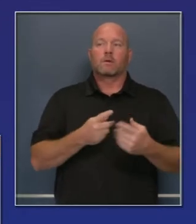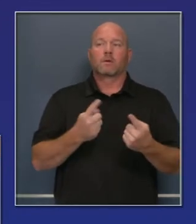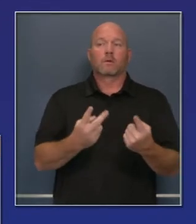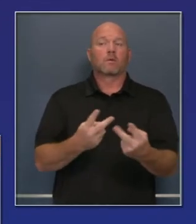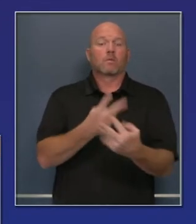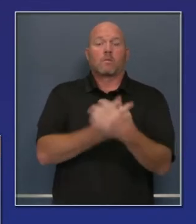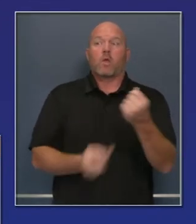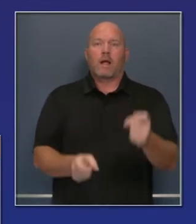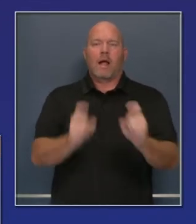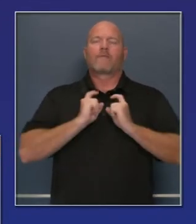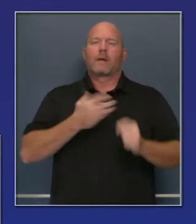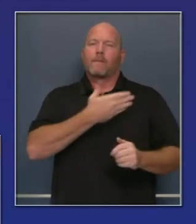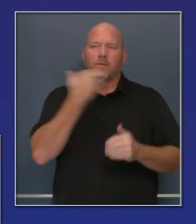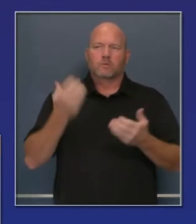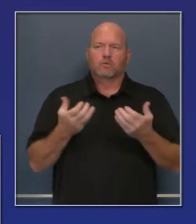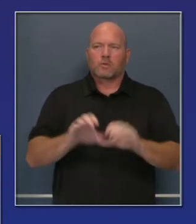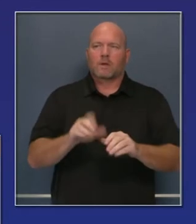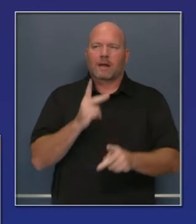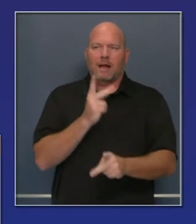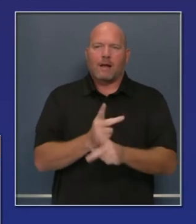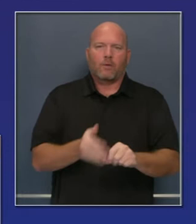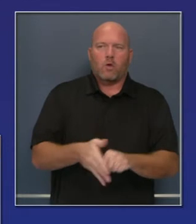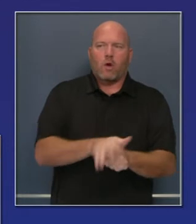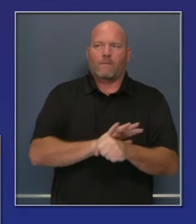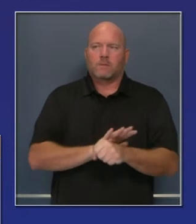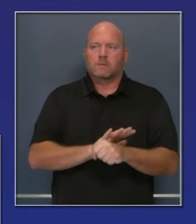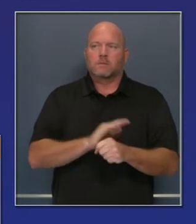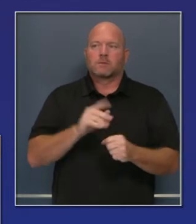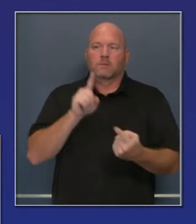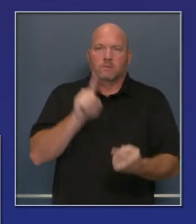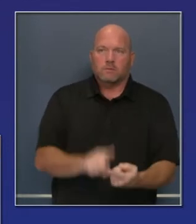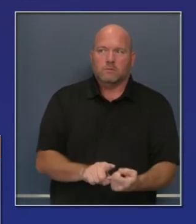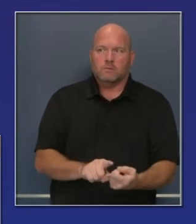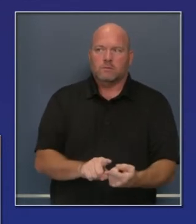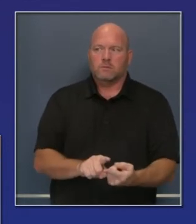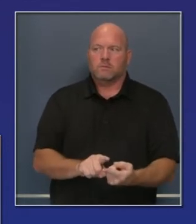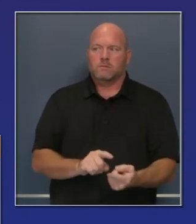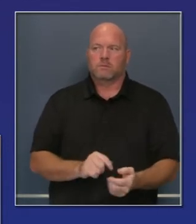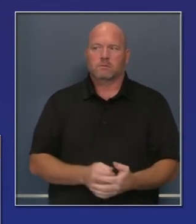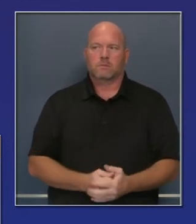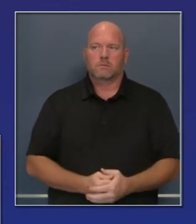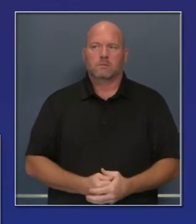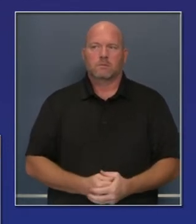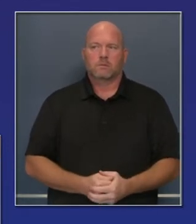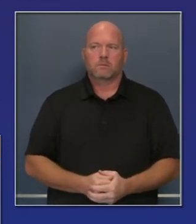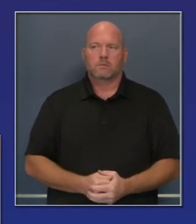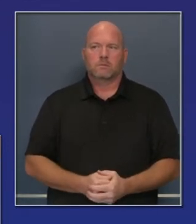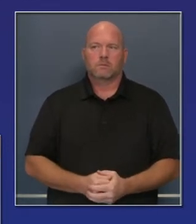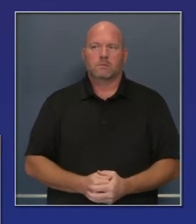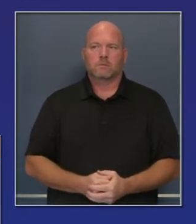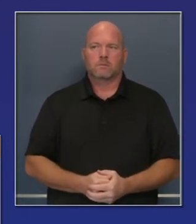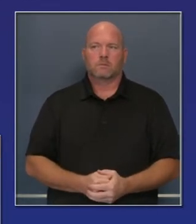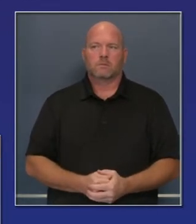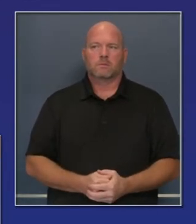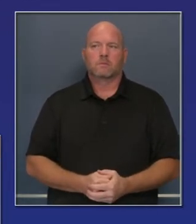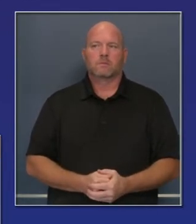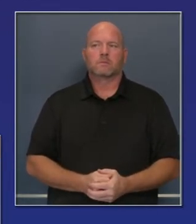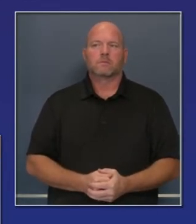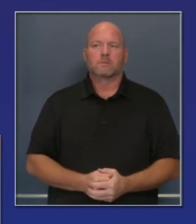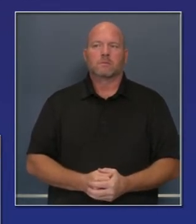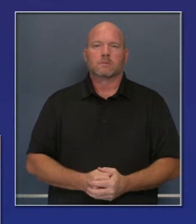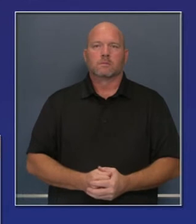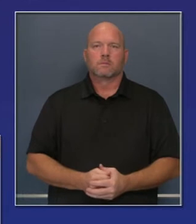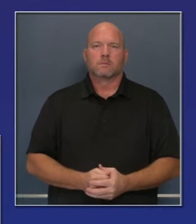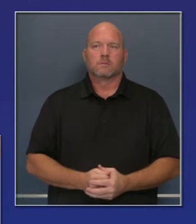permiten tener una mejor posibilidad de tener controlado el virus COVID-19. Parte de esto